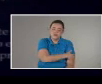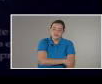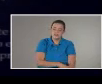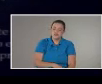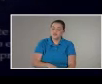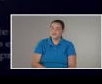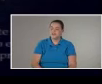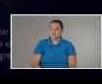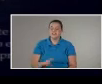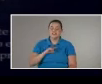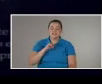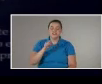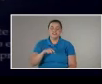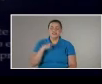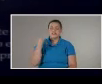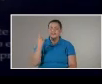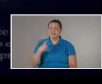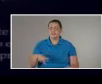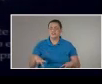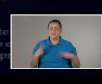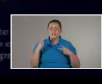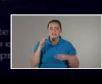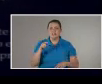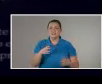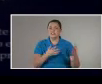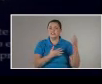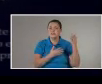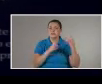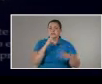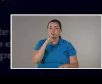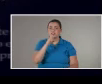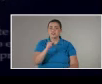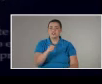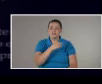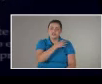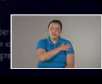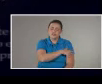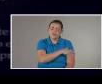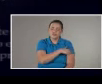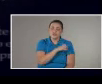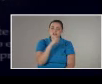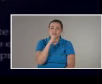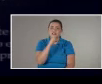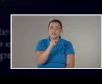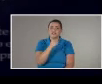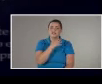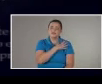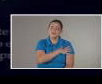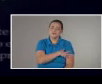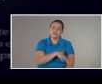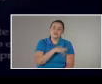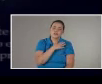vida. Eso es esperanza, eso es consuelo, eso es misericordia.